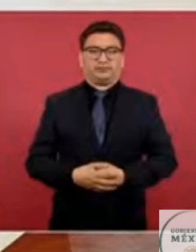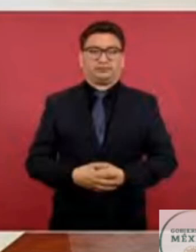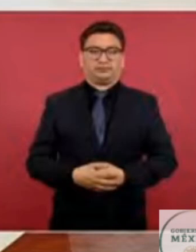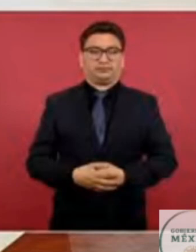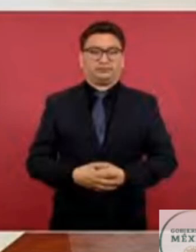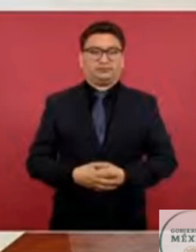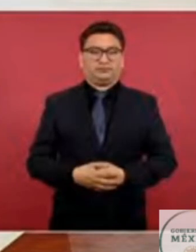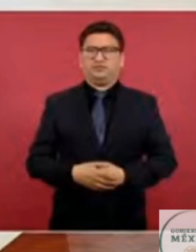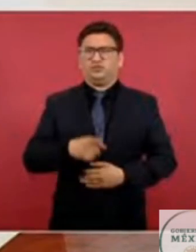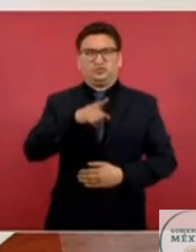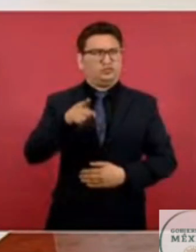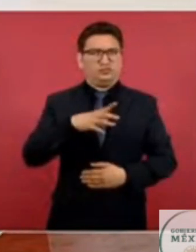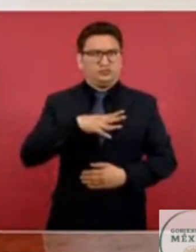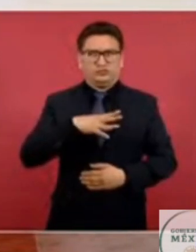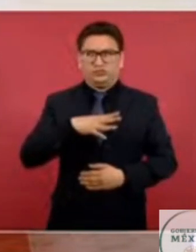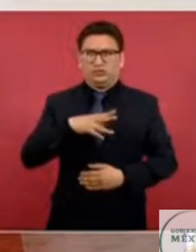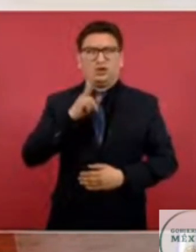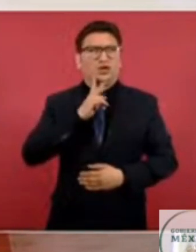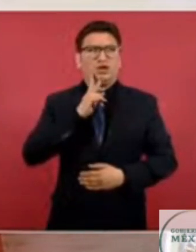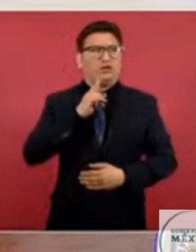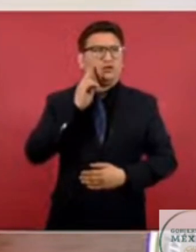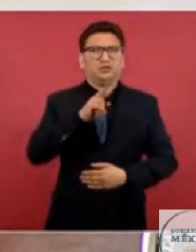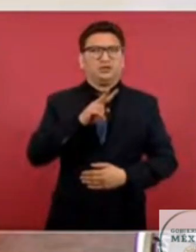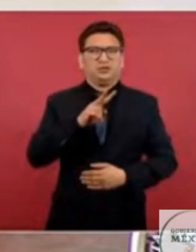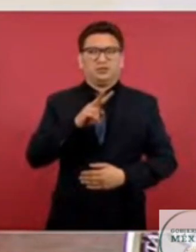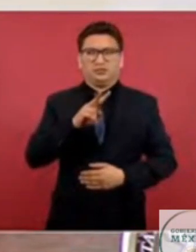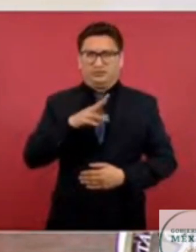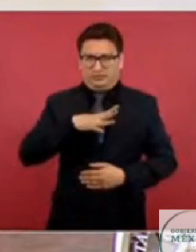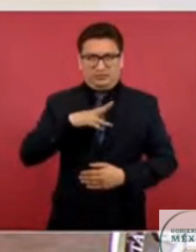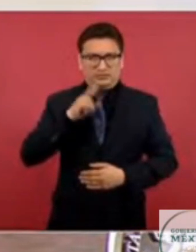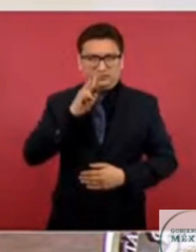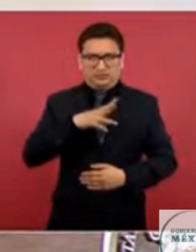¿no tienen por ahí la escena